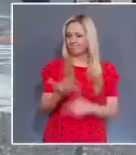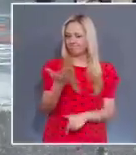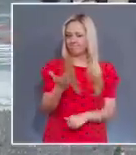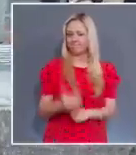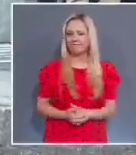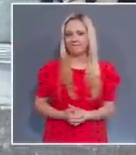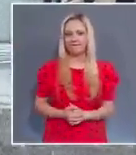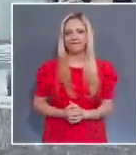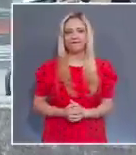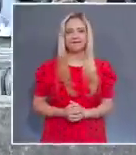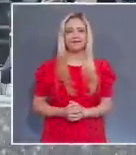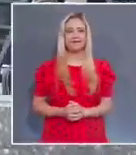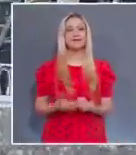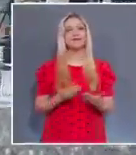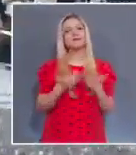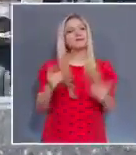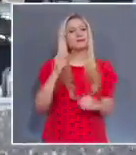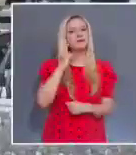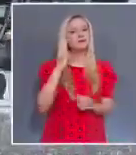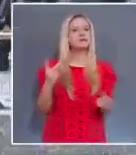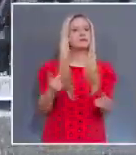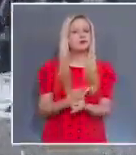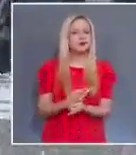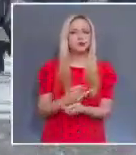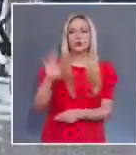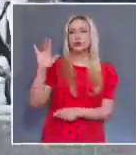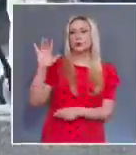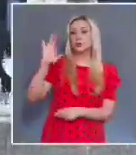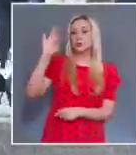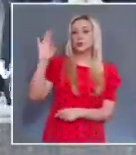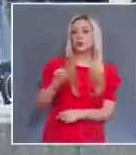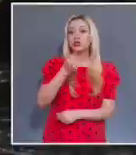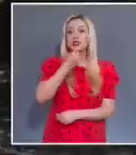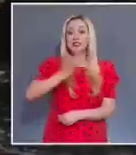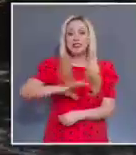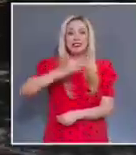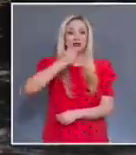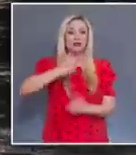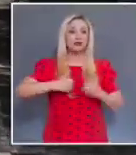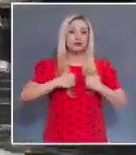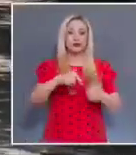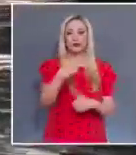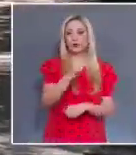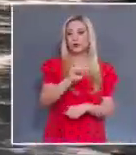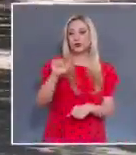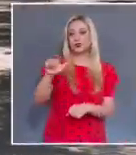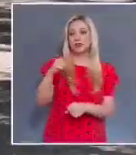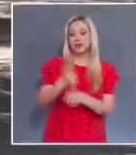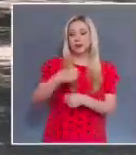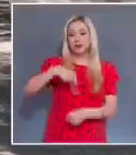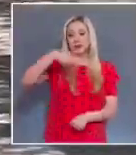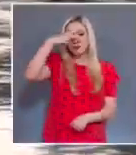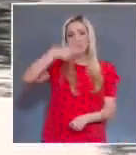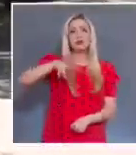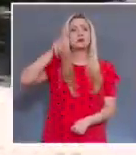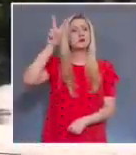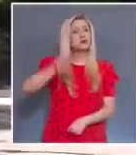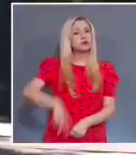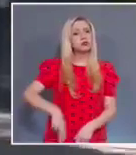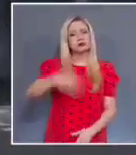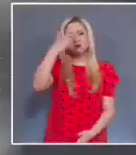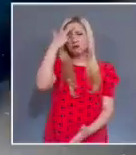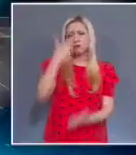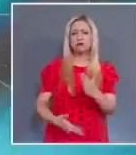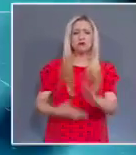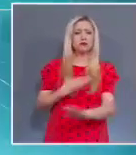Al regresar, el 50% de niñas, niños y adolescentes en México han sido víctimas de violencia en el hogar.